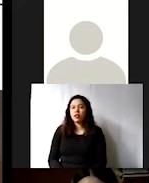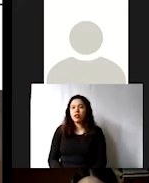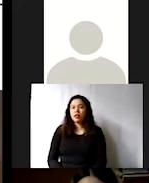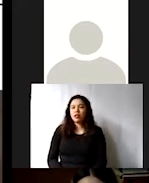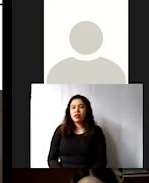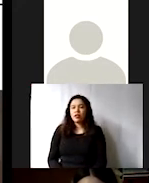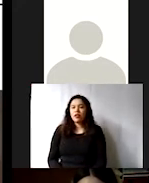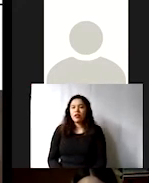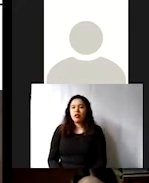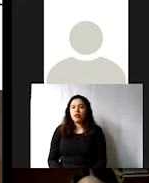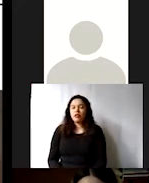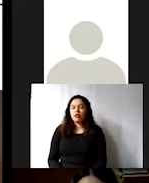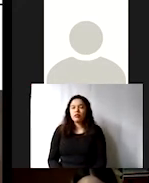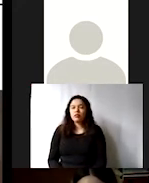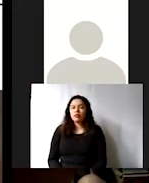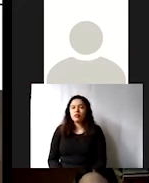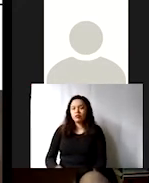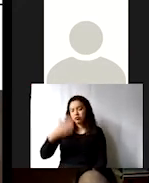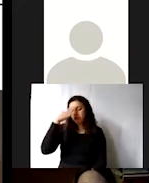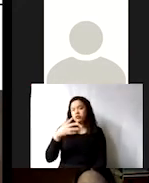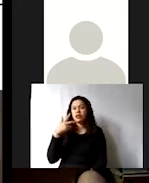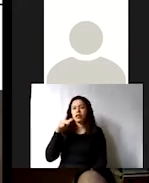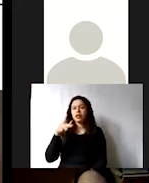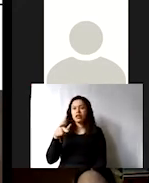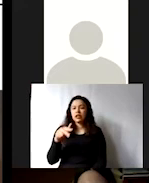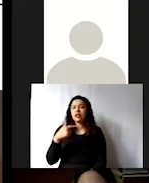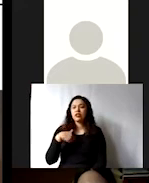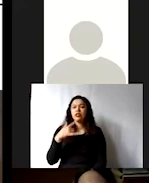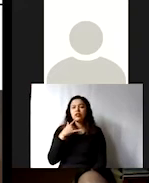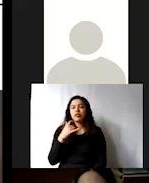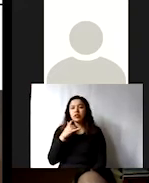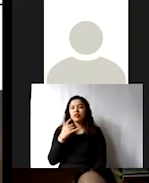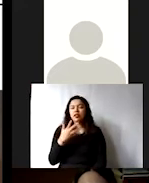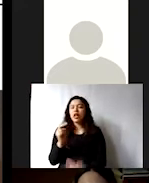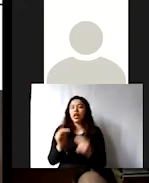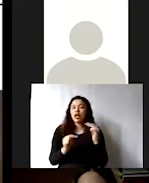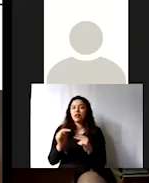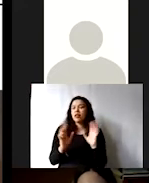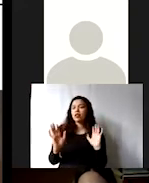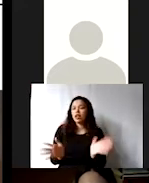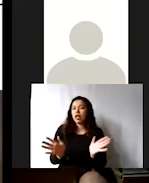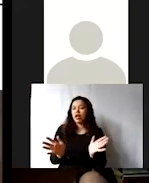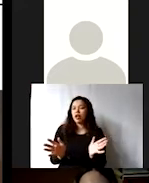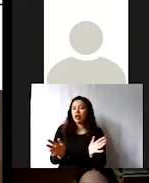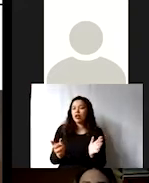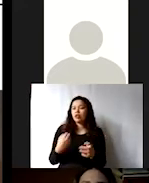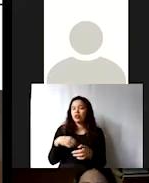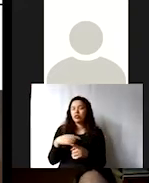En León 13, hemos hecho el esfuerzo, pero ha llegado hasta este nivel, ¿no? Decir en cuáles creemos que